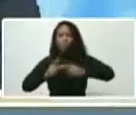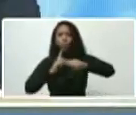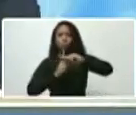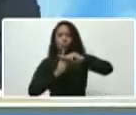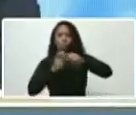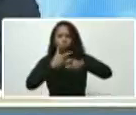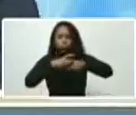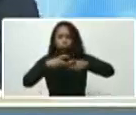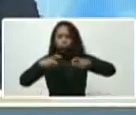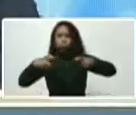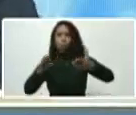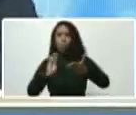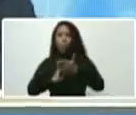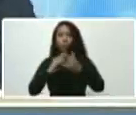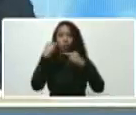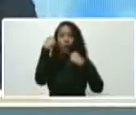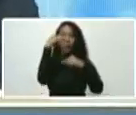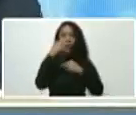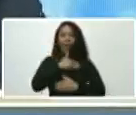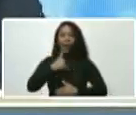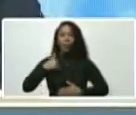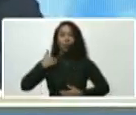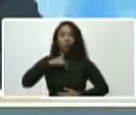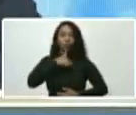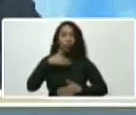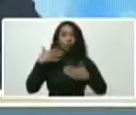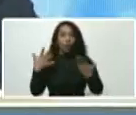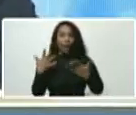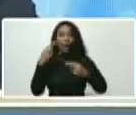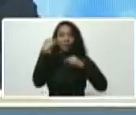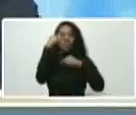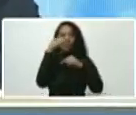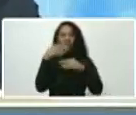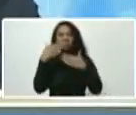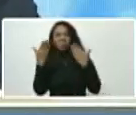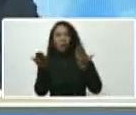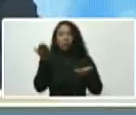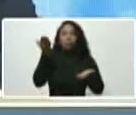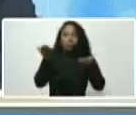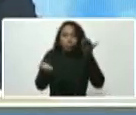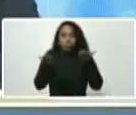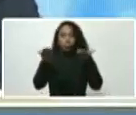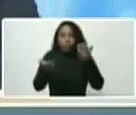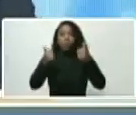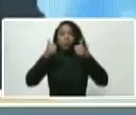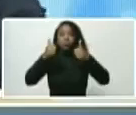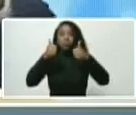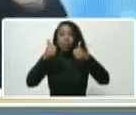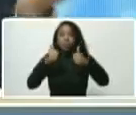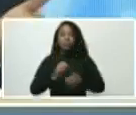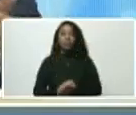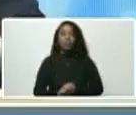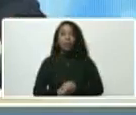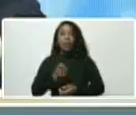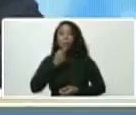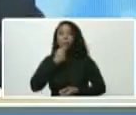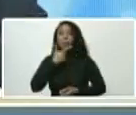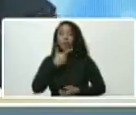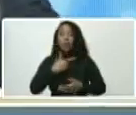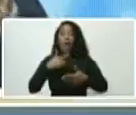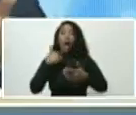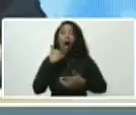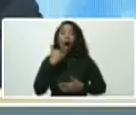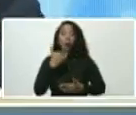ponerse en el nivel que lo queremos, en el nivel de estabilidad, de crecimiento, de belleza,